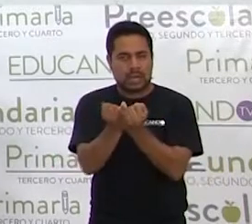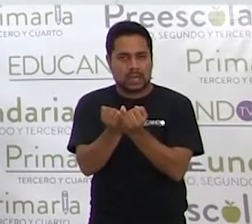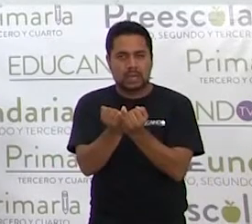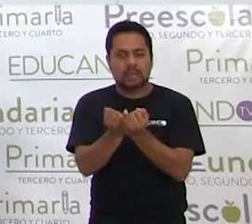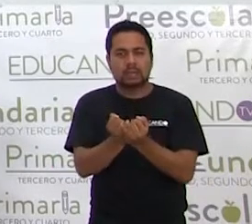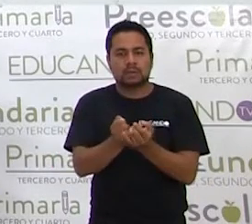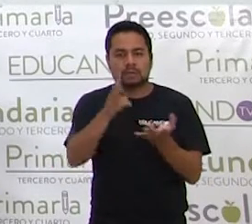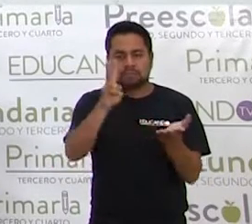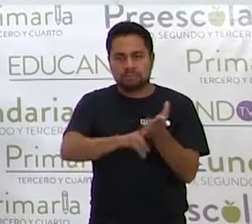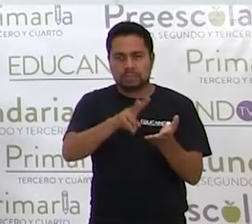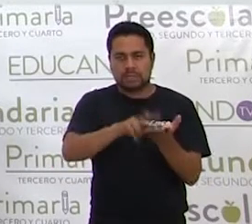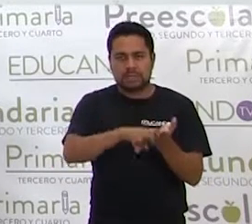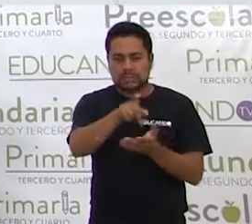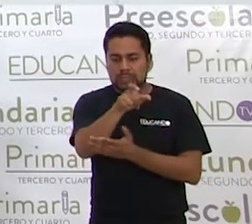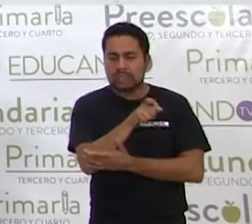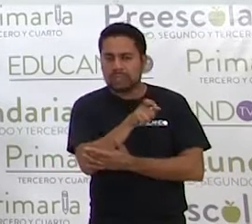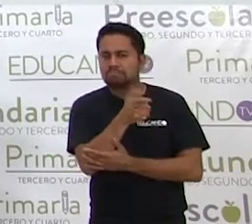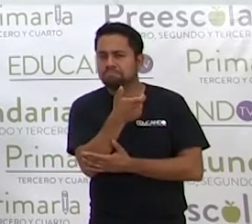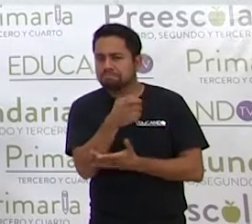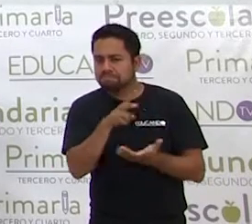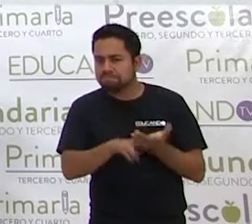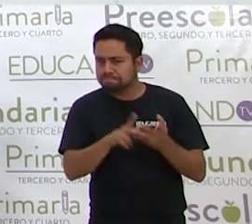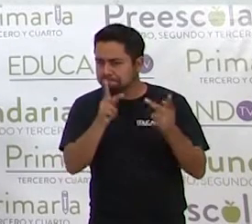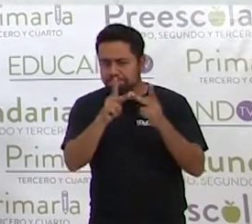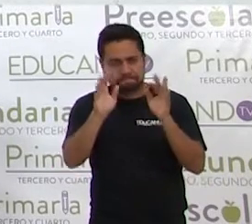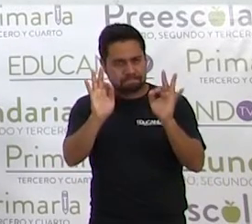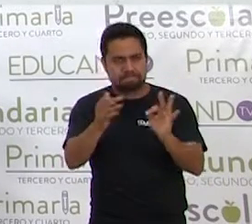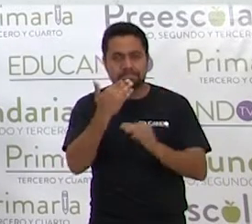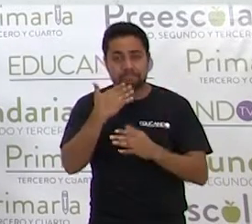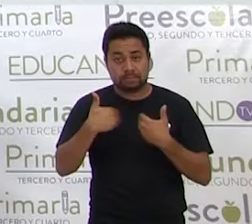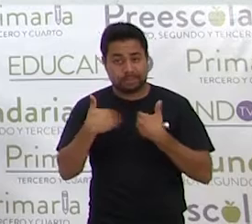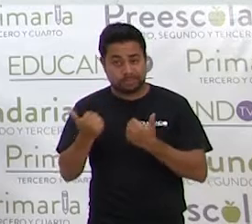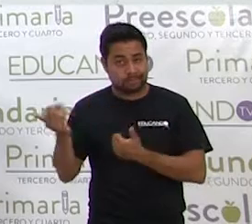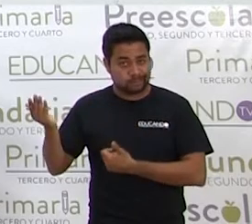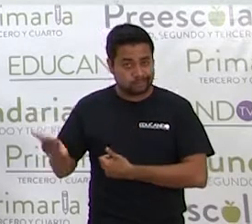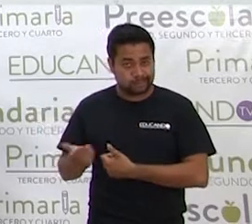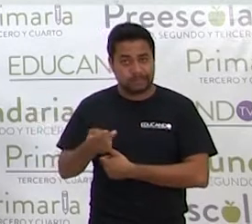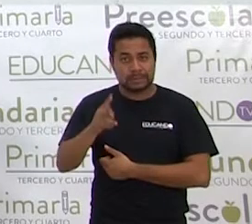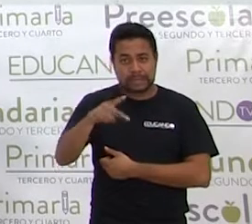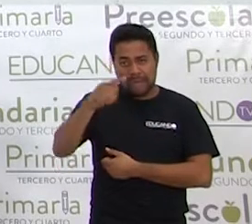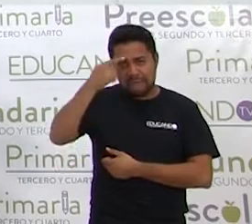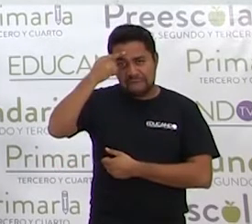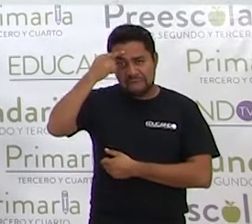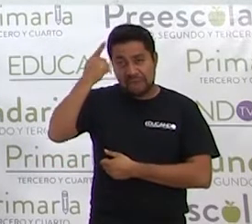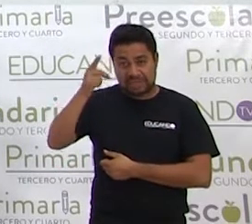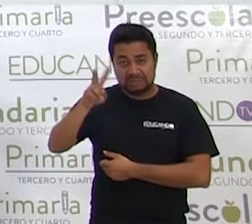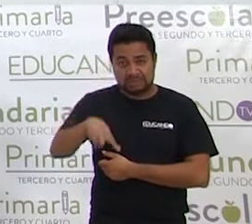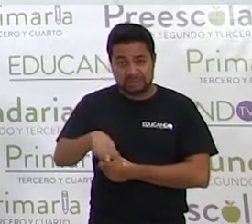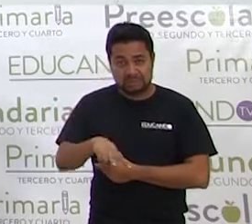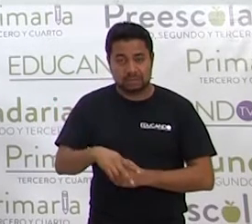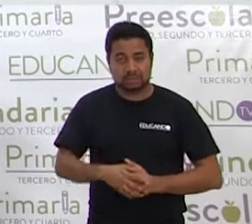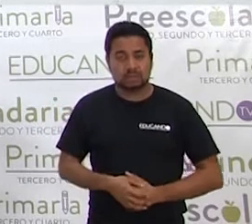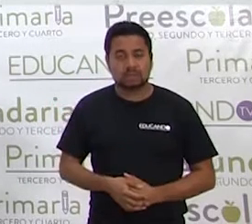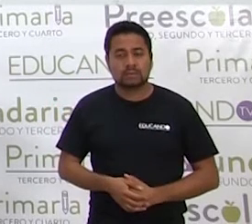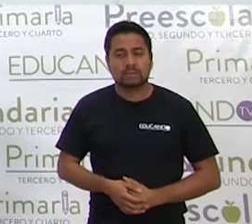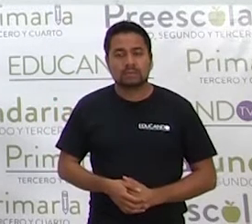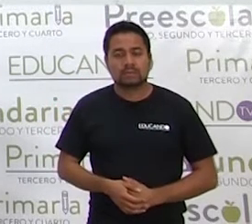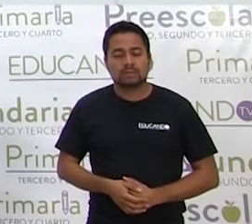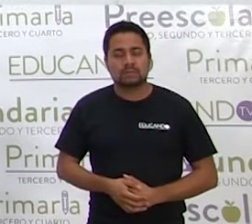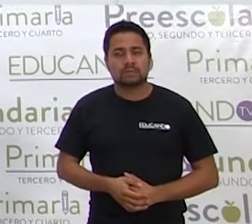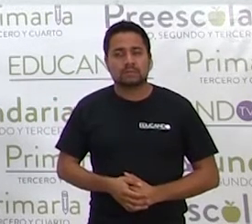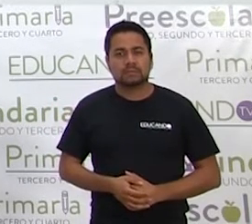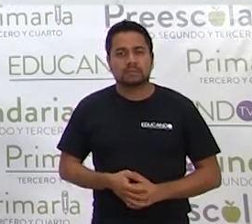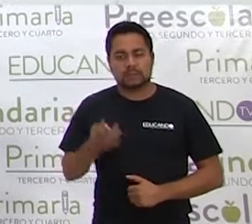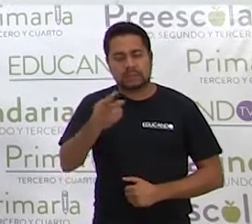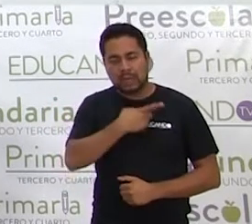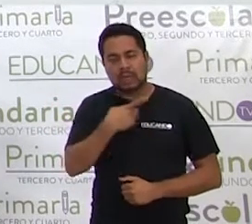el valor de x es el correcto si éste entendió está fácil es tan sencillo es cosa es